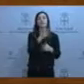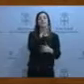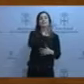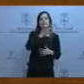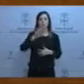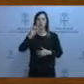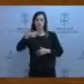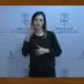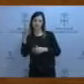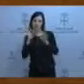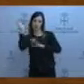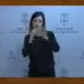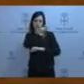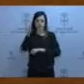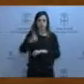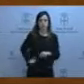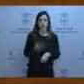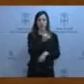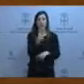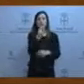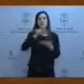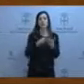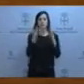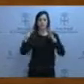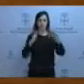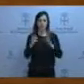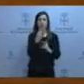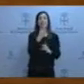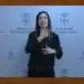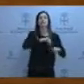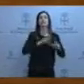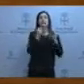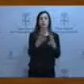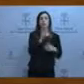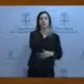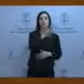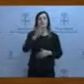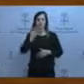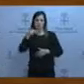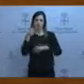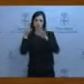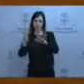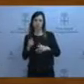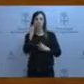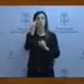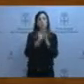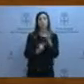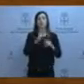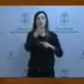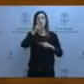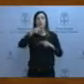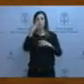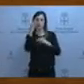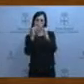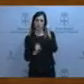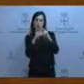de los asalariados de Asturias tienen contrato temporal. ¿Sabes cuál es la cifra nacional? El 25,7. 1,4 por debajo